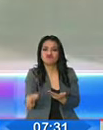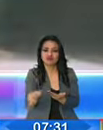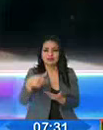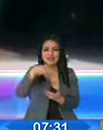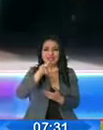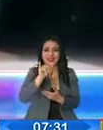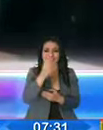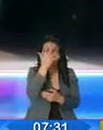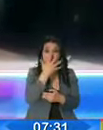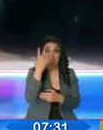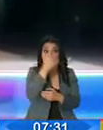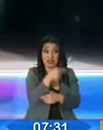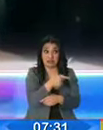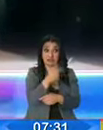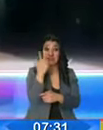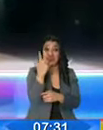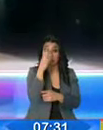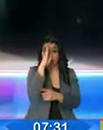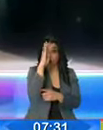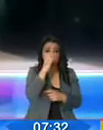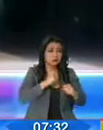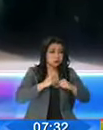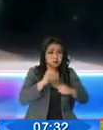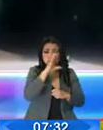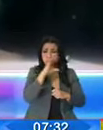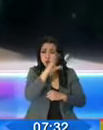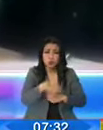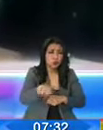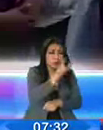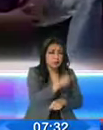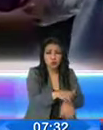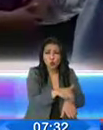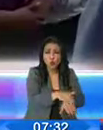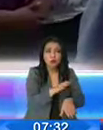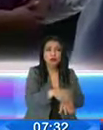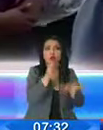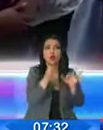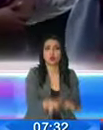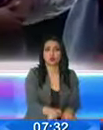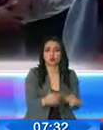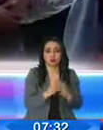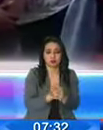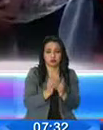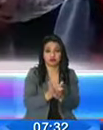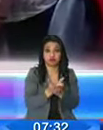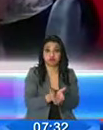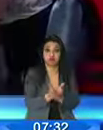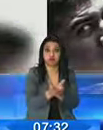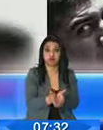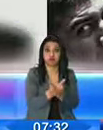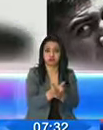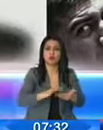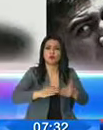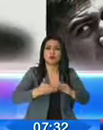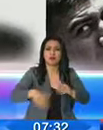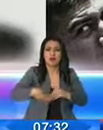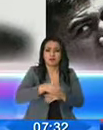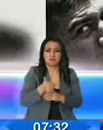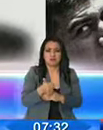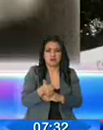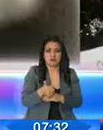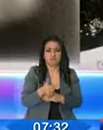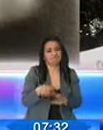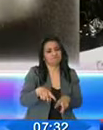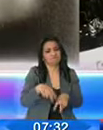Sí, lamentablemente nuestros compañeros policías utilizaron un transporte fluvial comunitario.